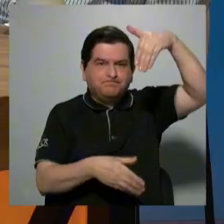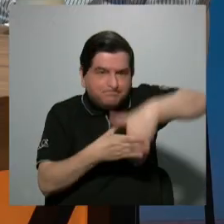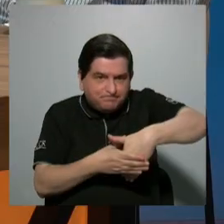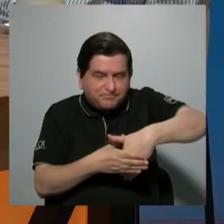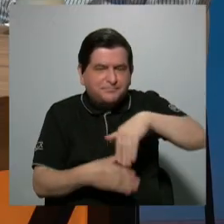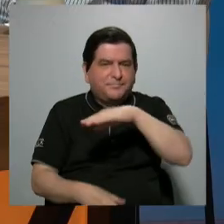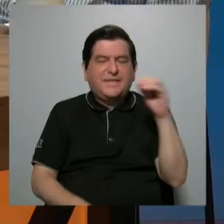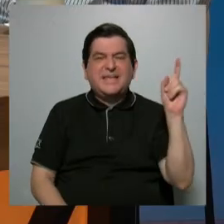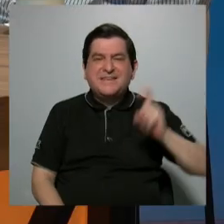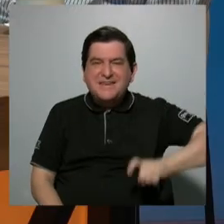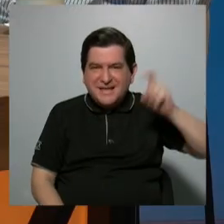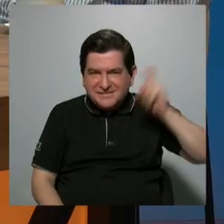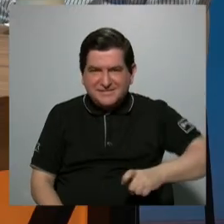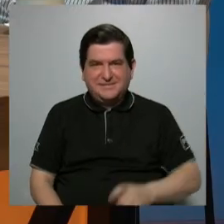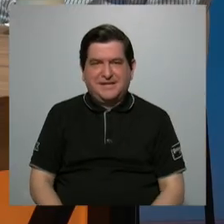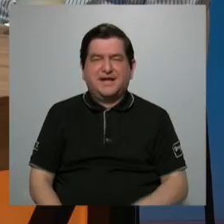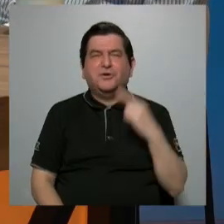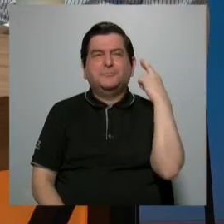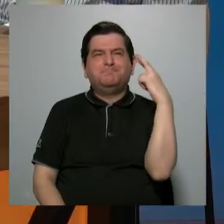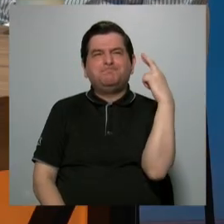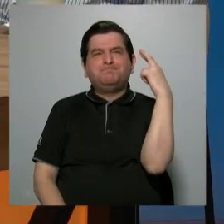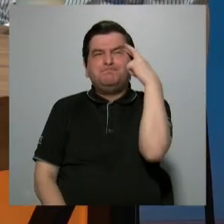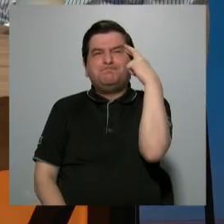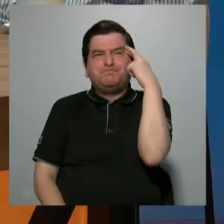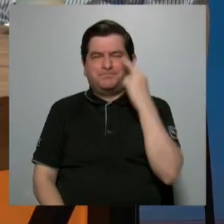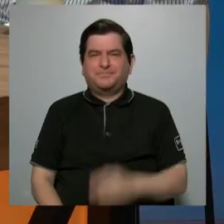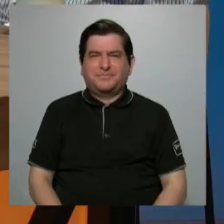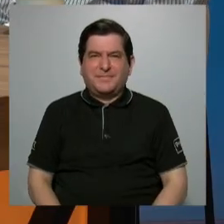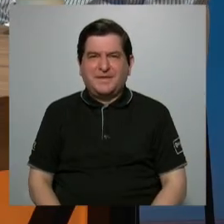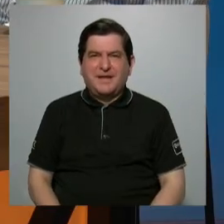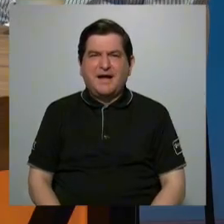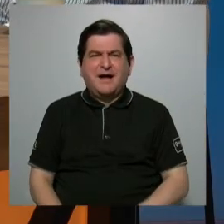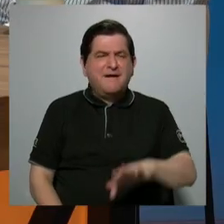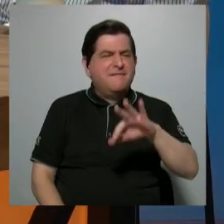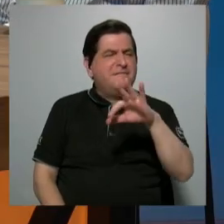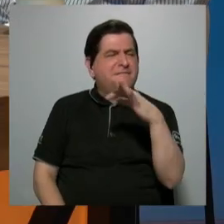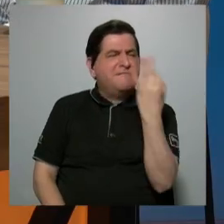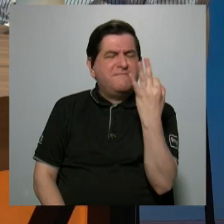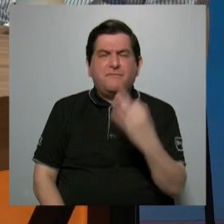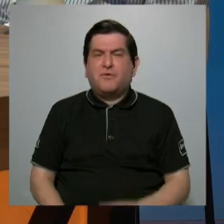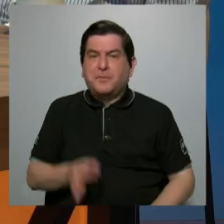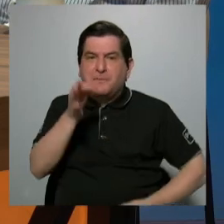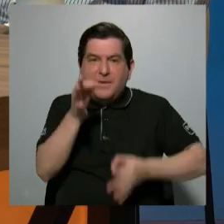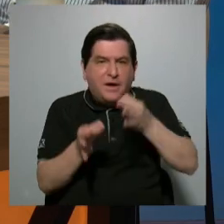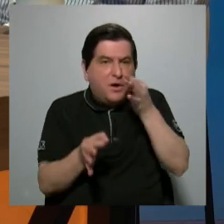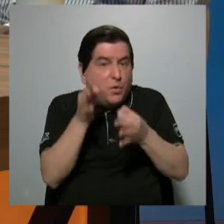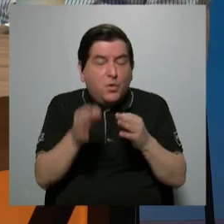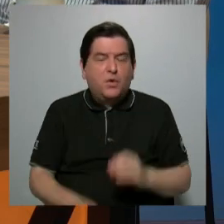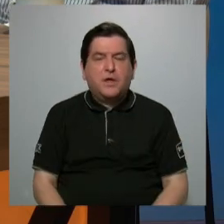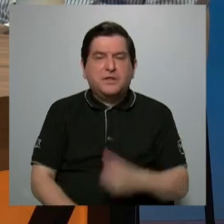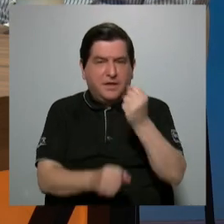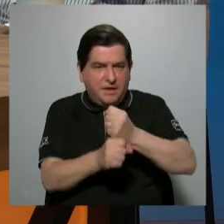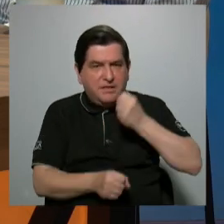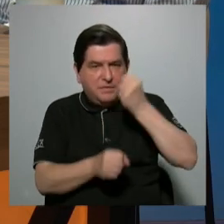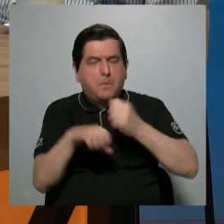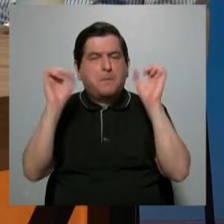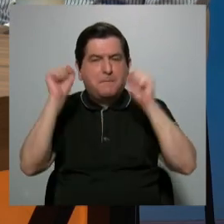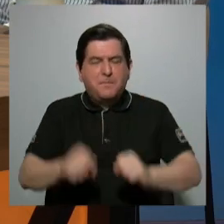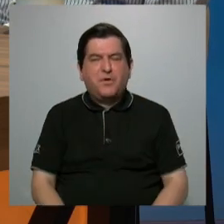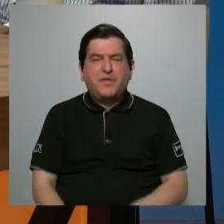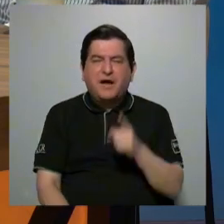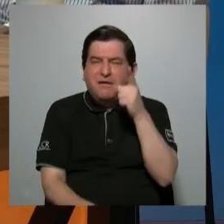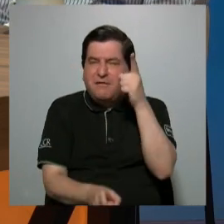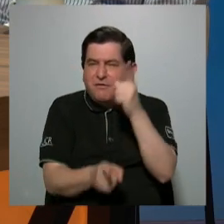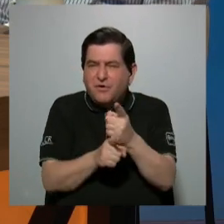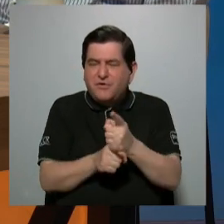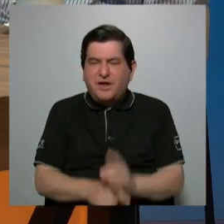por eso la necesidad de reflexionar sobre cuál figura jurídica y operativa pudiera ser más apropiada